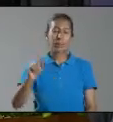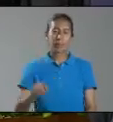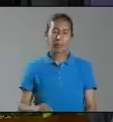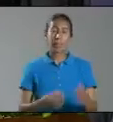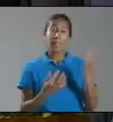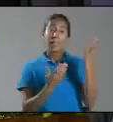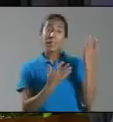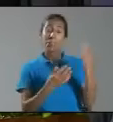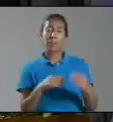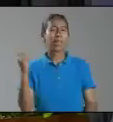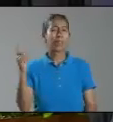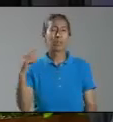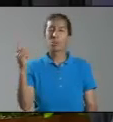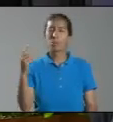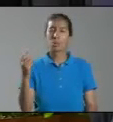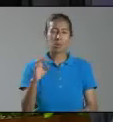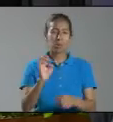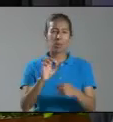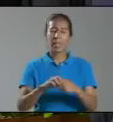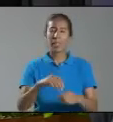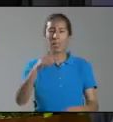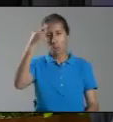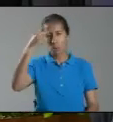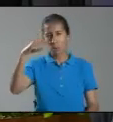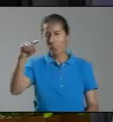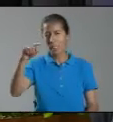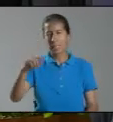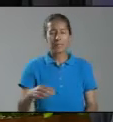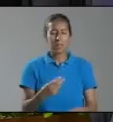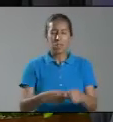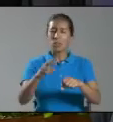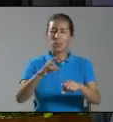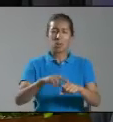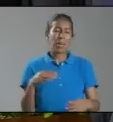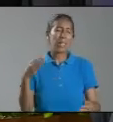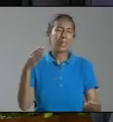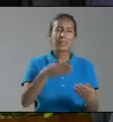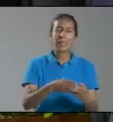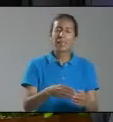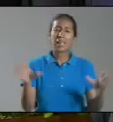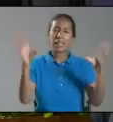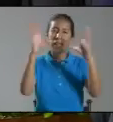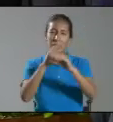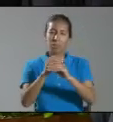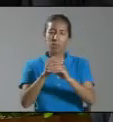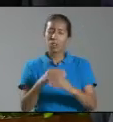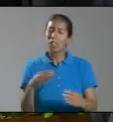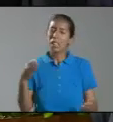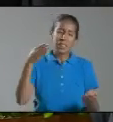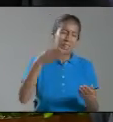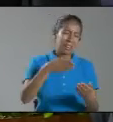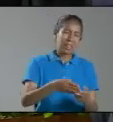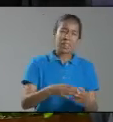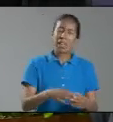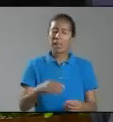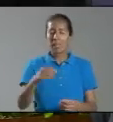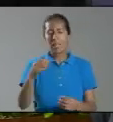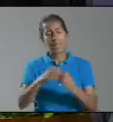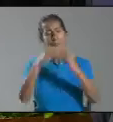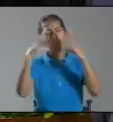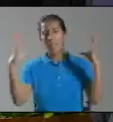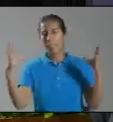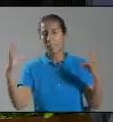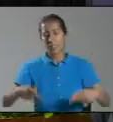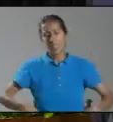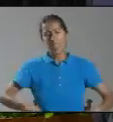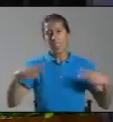Esperando solo en los días normales que llegue la noche, y en la noche que llegue el amanecer, y